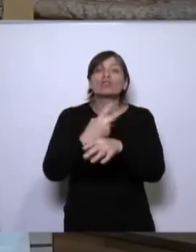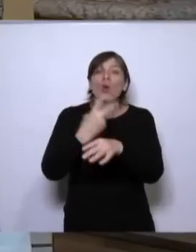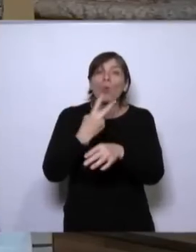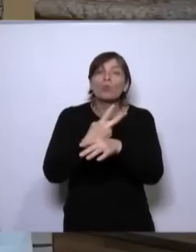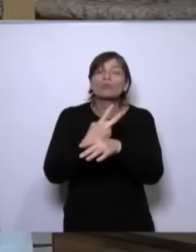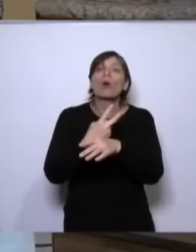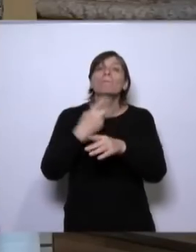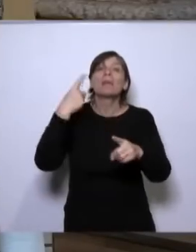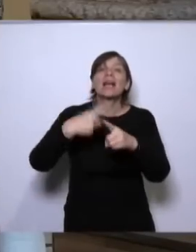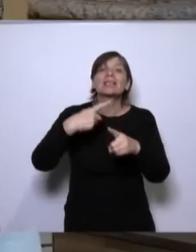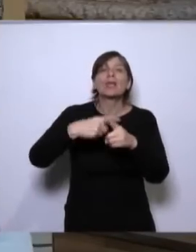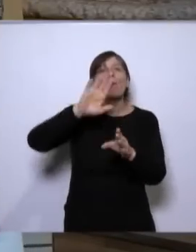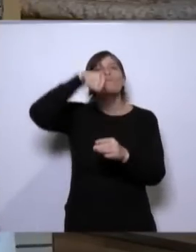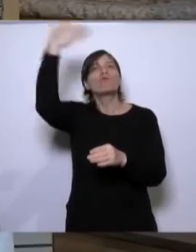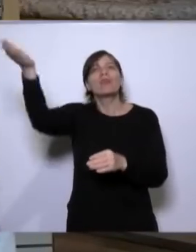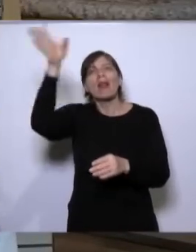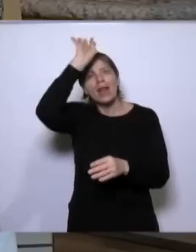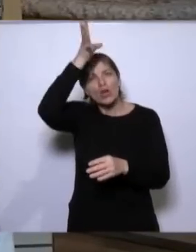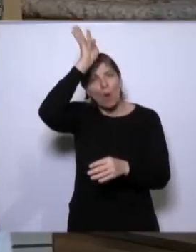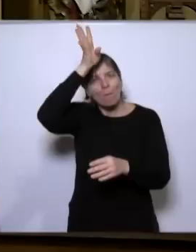para celebrarla fuera de Roma.